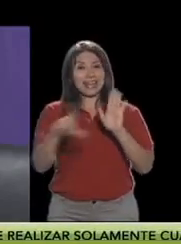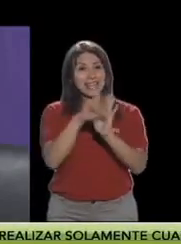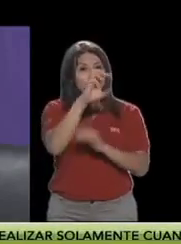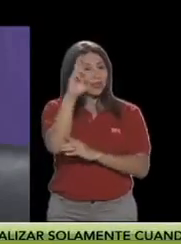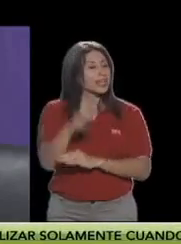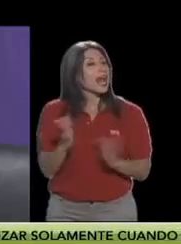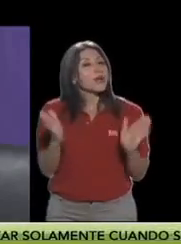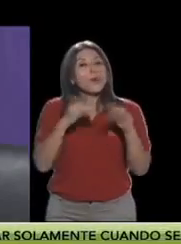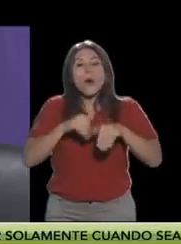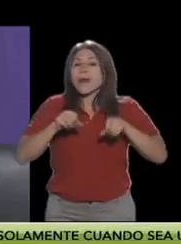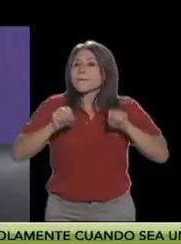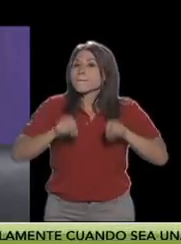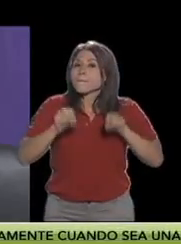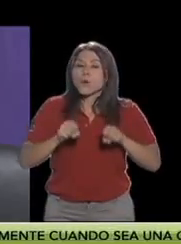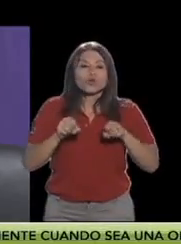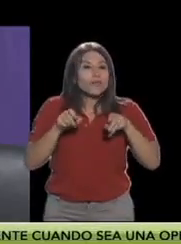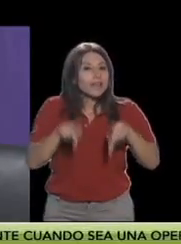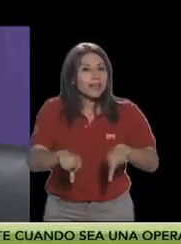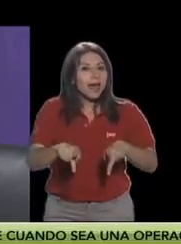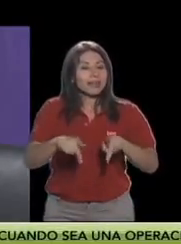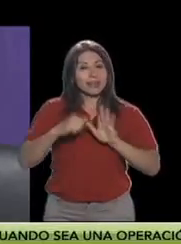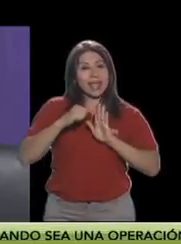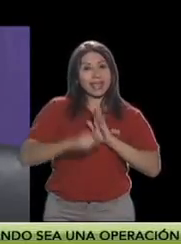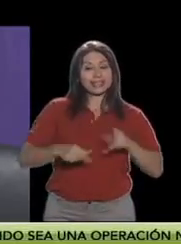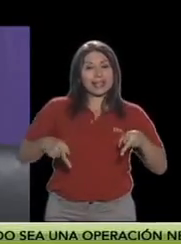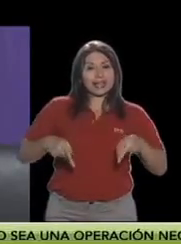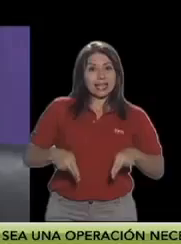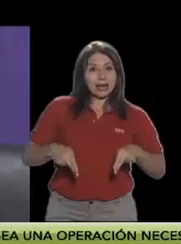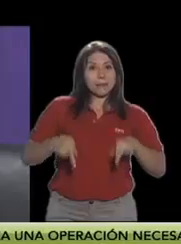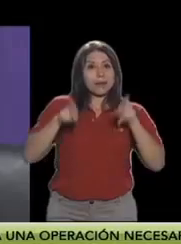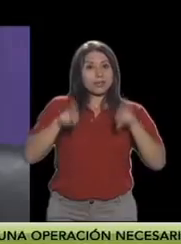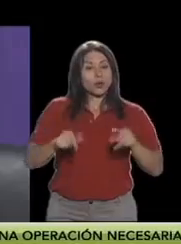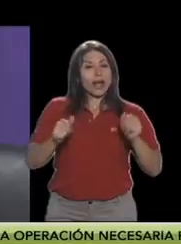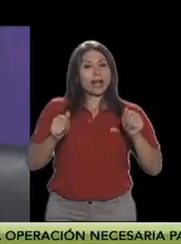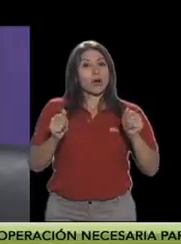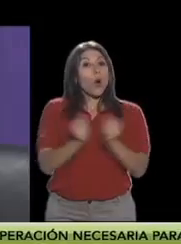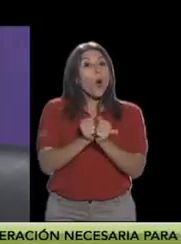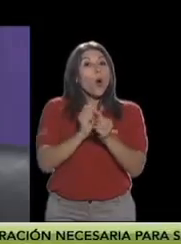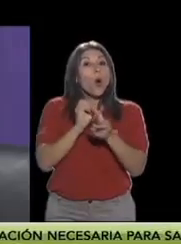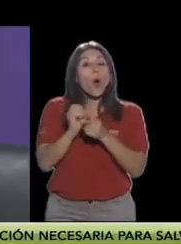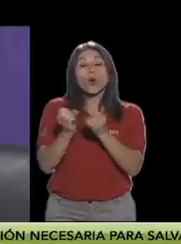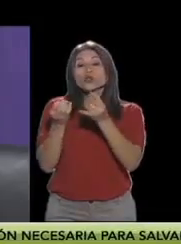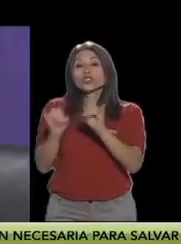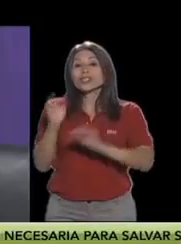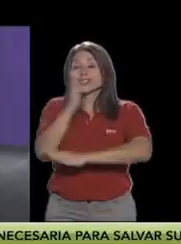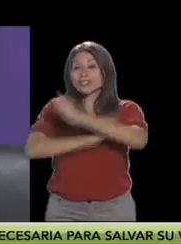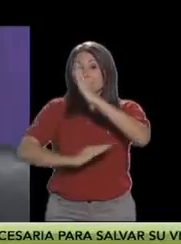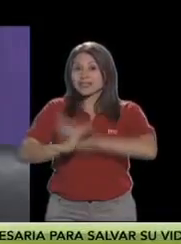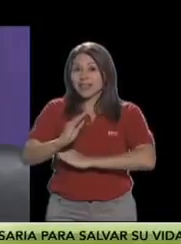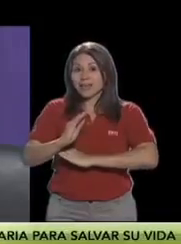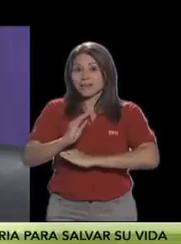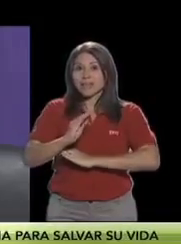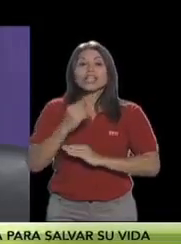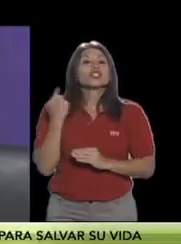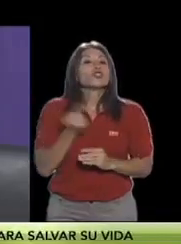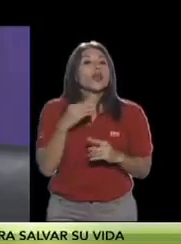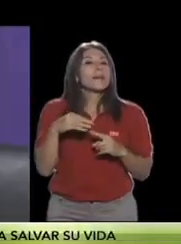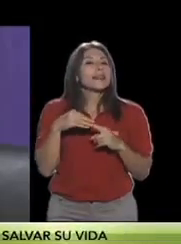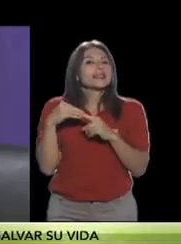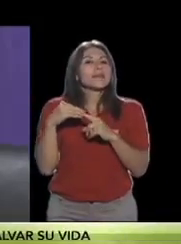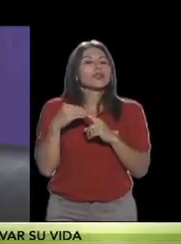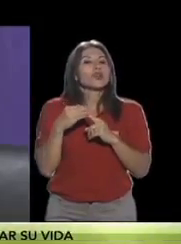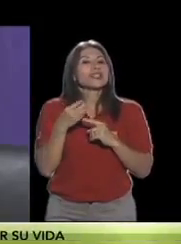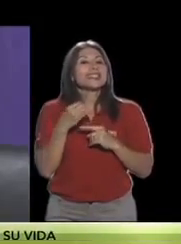edad, sea niño o una niña con discapacidad o sin discapacidad, salvo que se encuentre en juego su vida. Esto por el